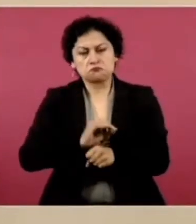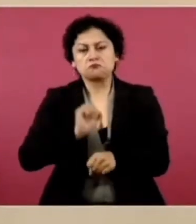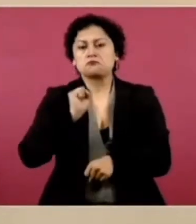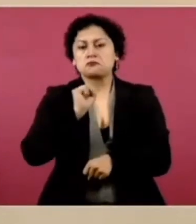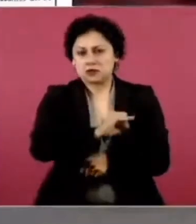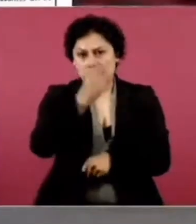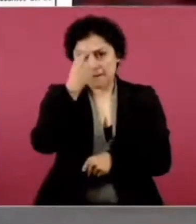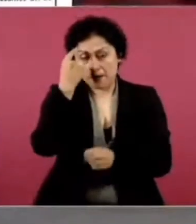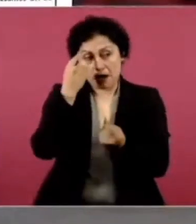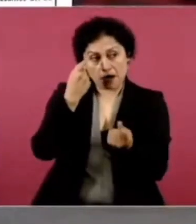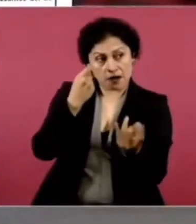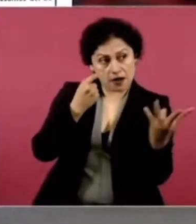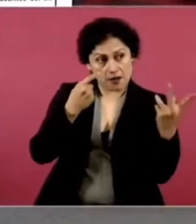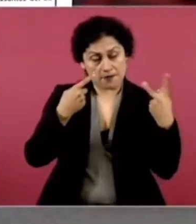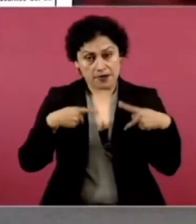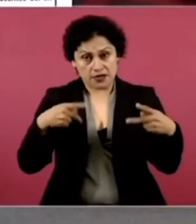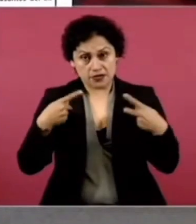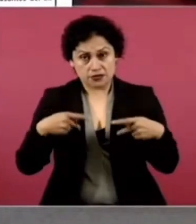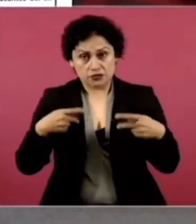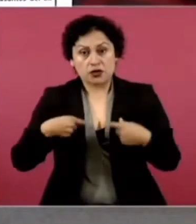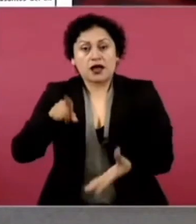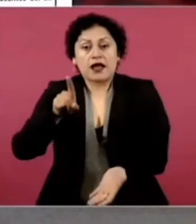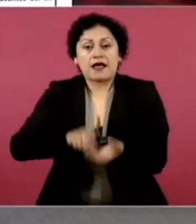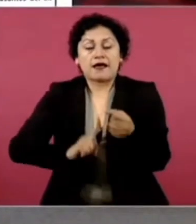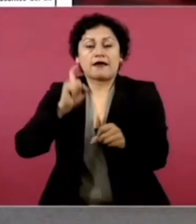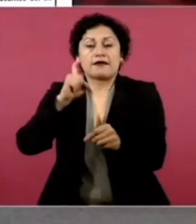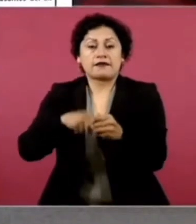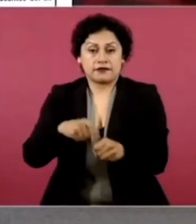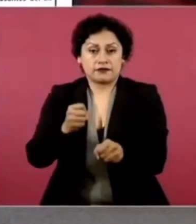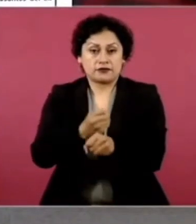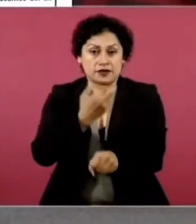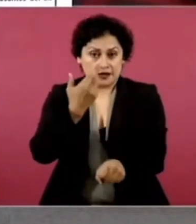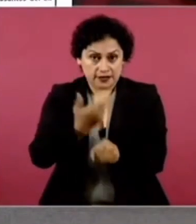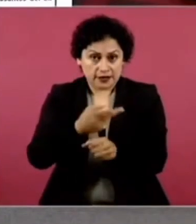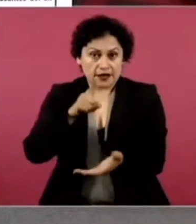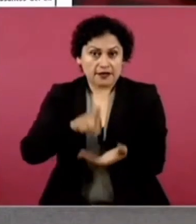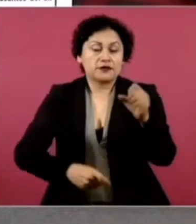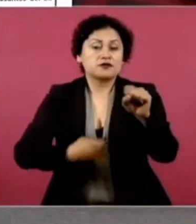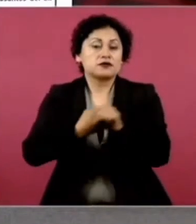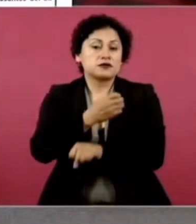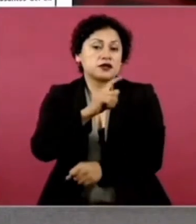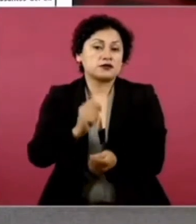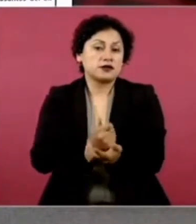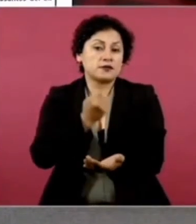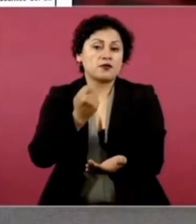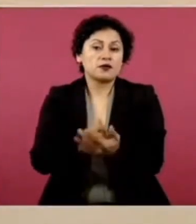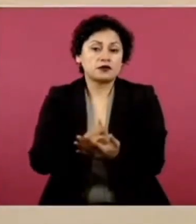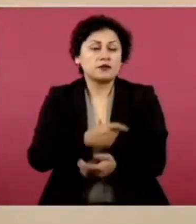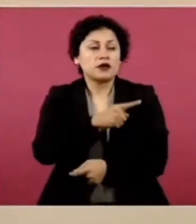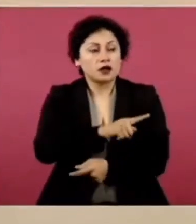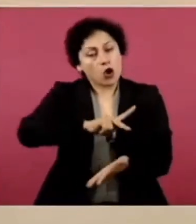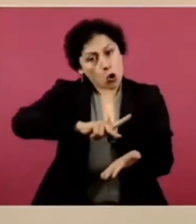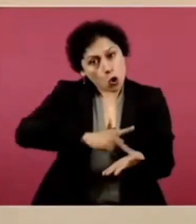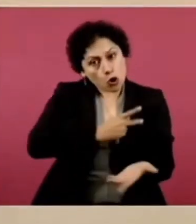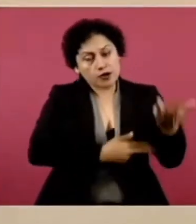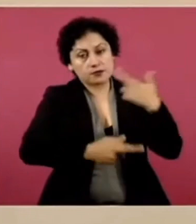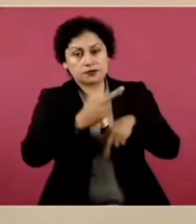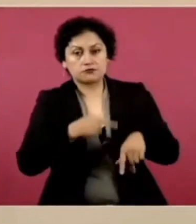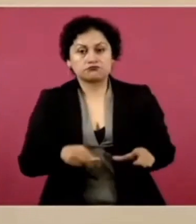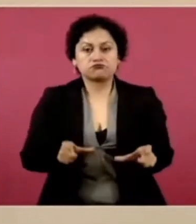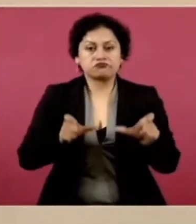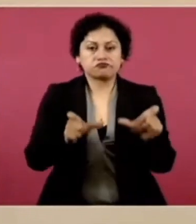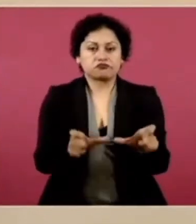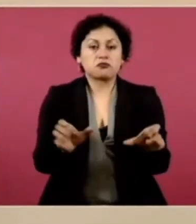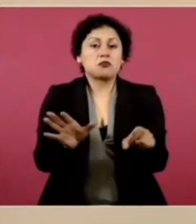los escoltas adscritos a la Secretaría de Seguridad Pública del estado de Tamaulipas le sean resignados al quejoso, pues